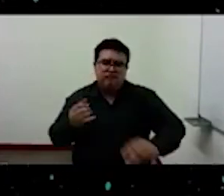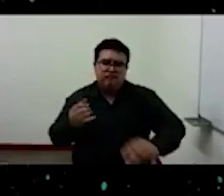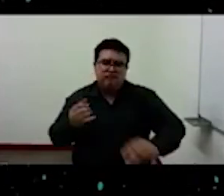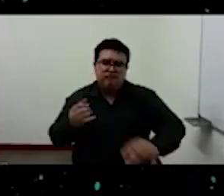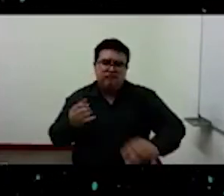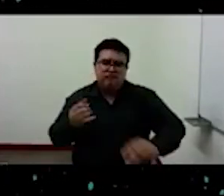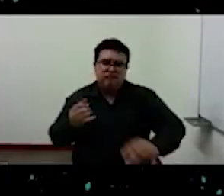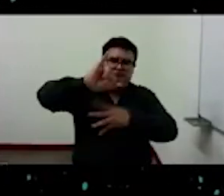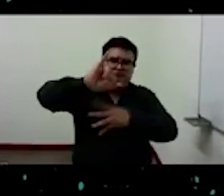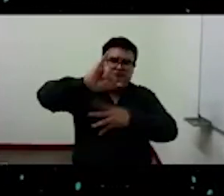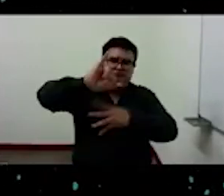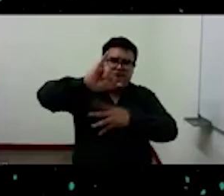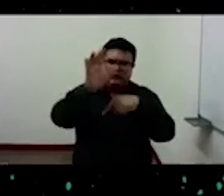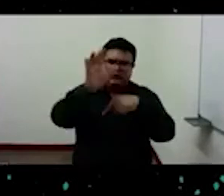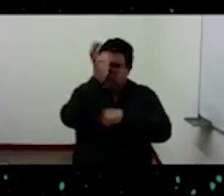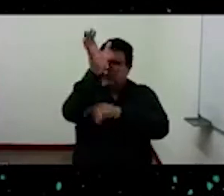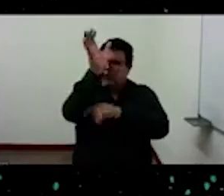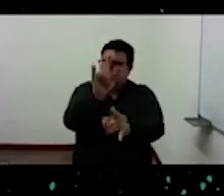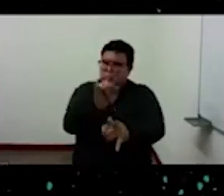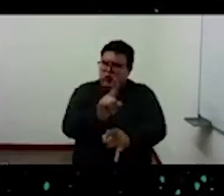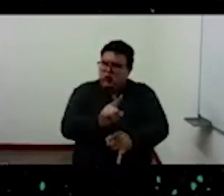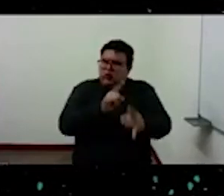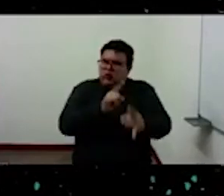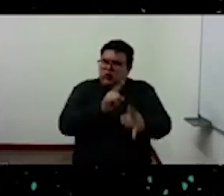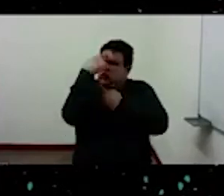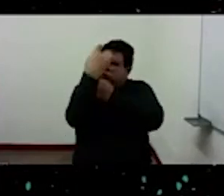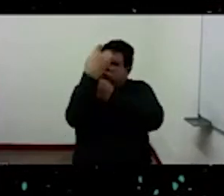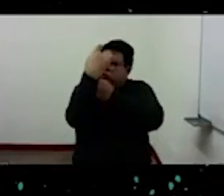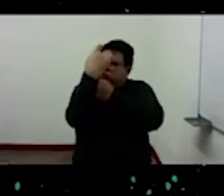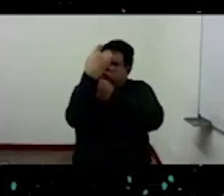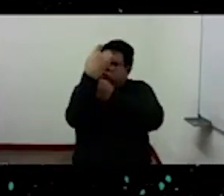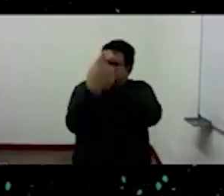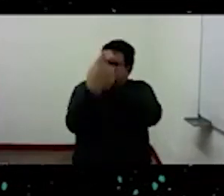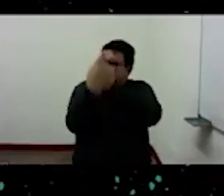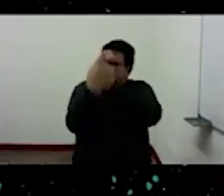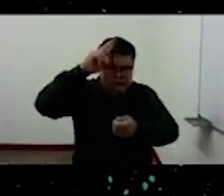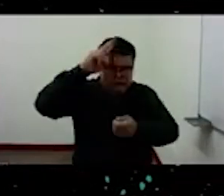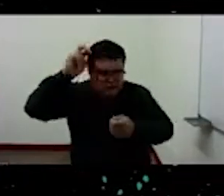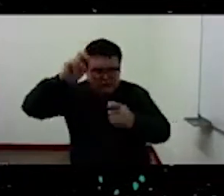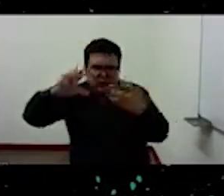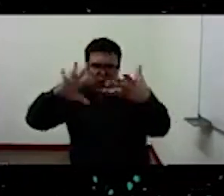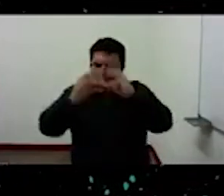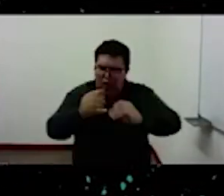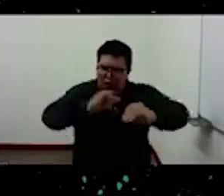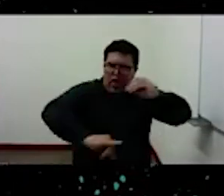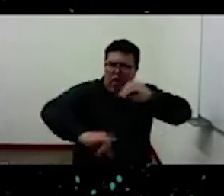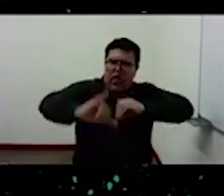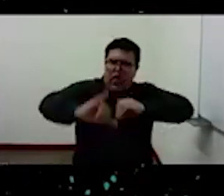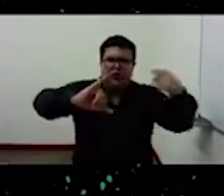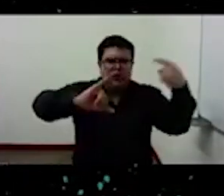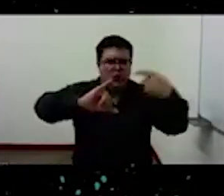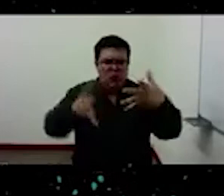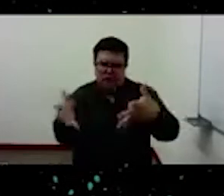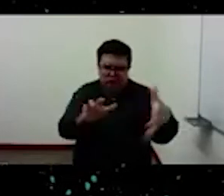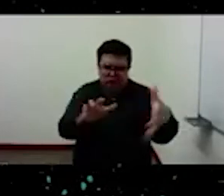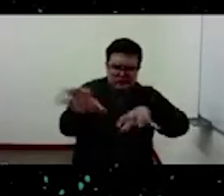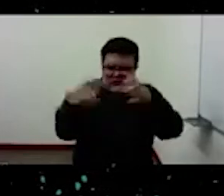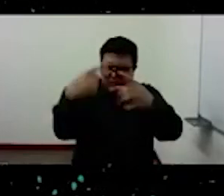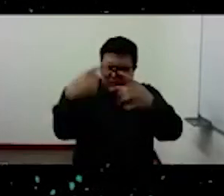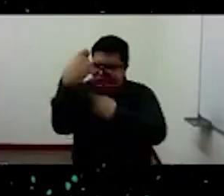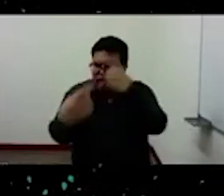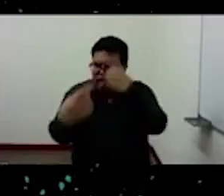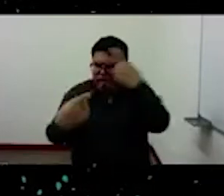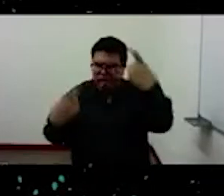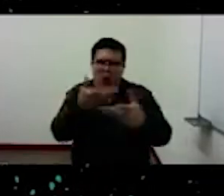potente concepto ético-estético de Ernesto, pues todo arlequín es una composición que se arma intuitivamente con los pedazos que